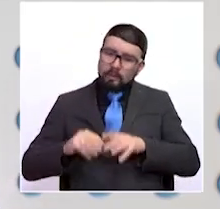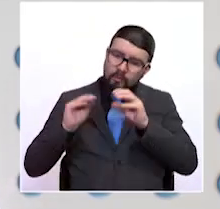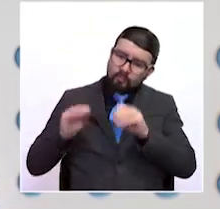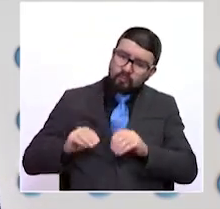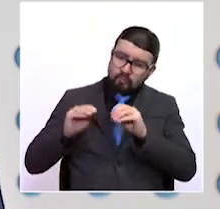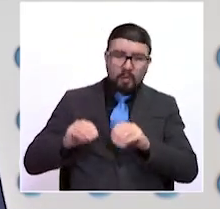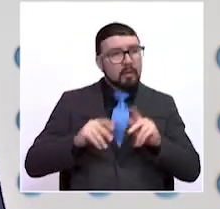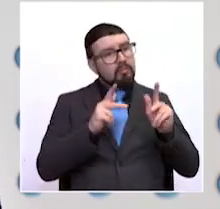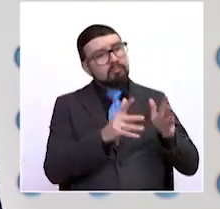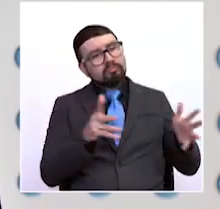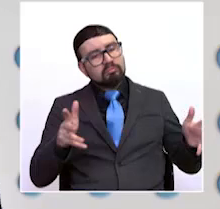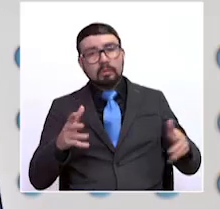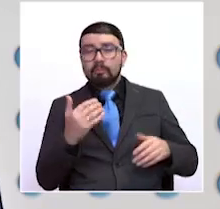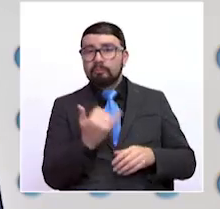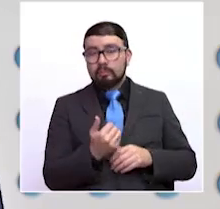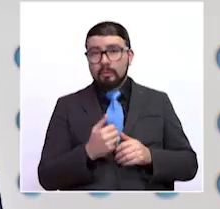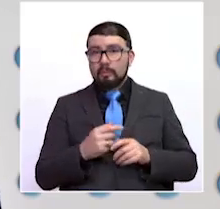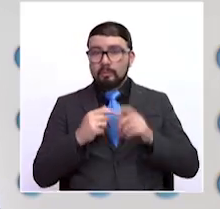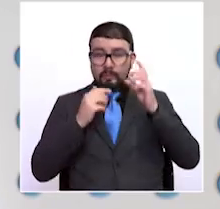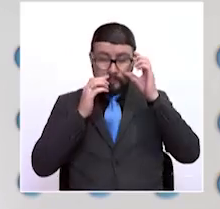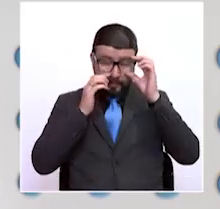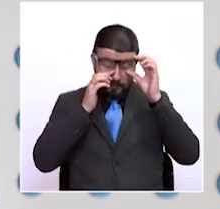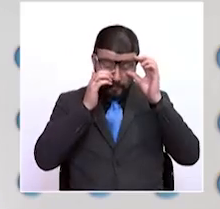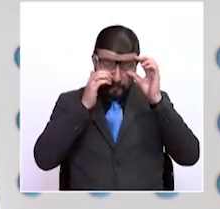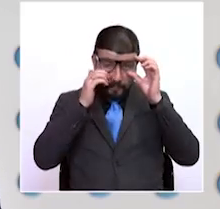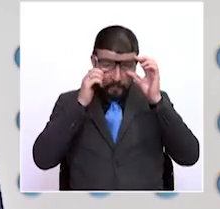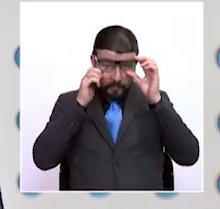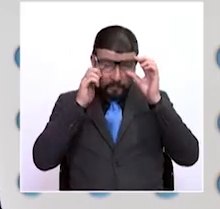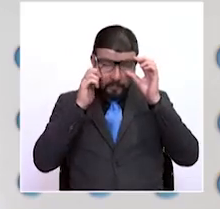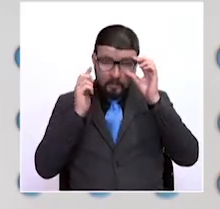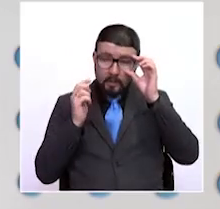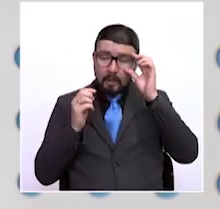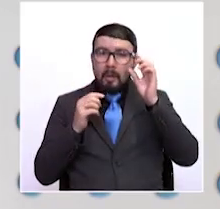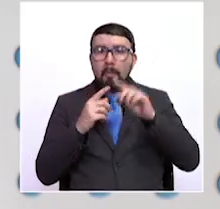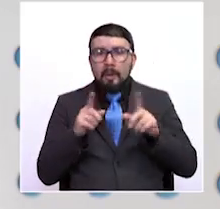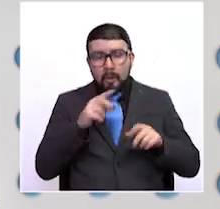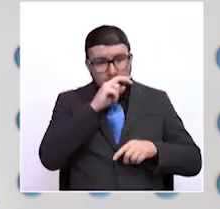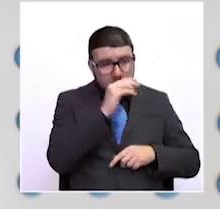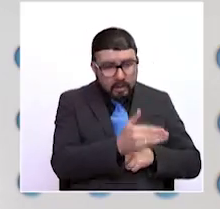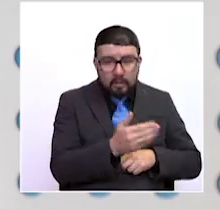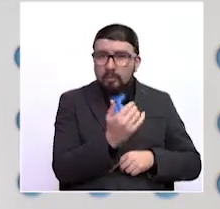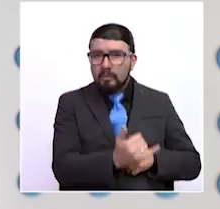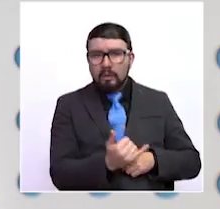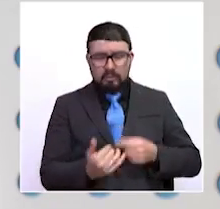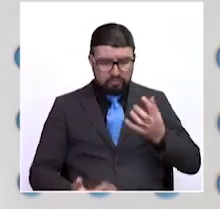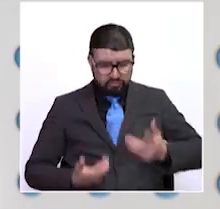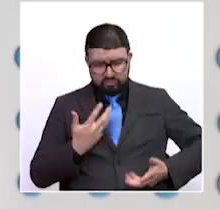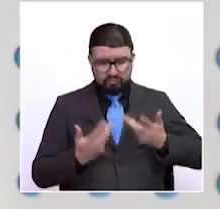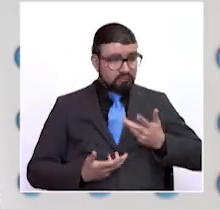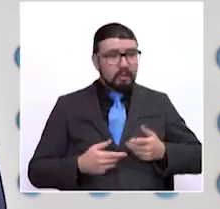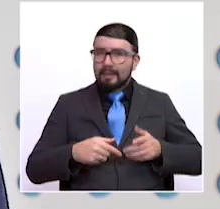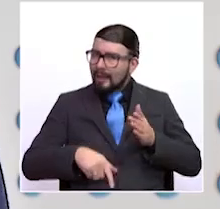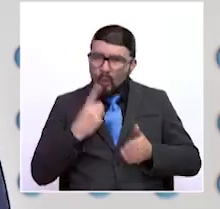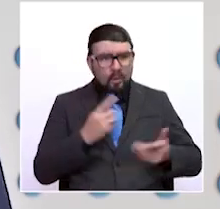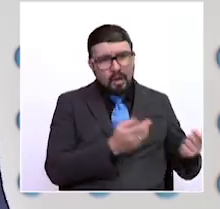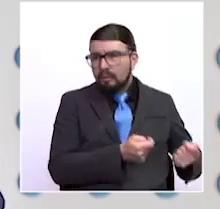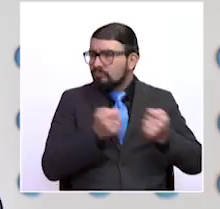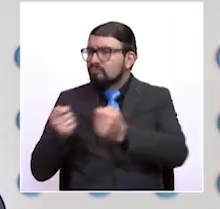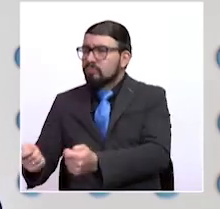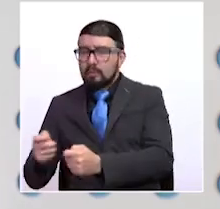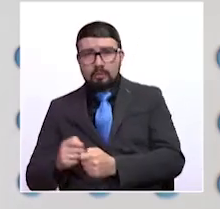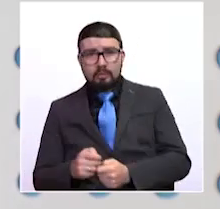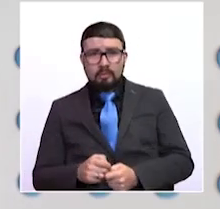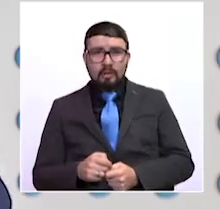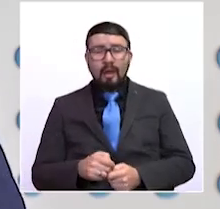estas personas. Pero papás, por favor, si el niño se les quema, llévenlo ahí mismo, porque lo que pasa es que los esconden